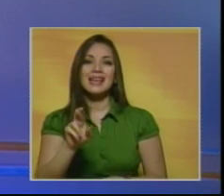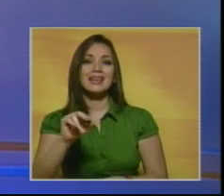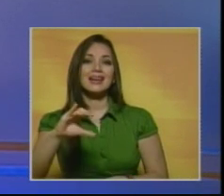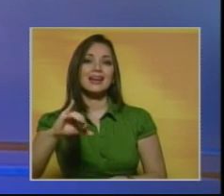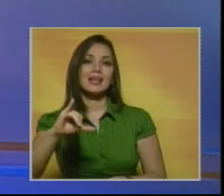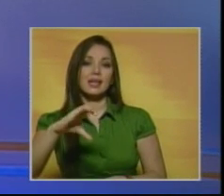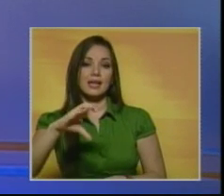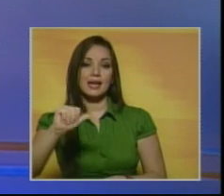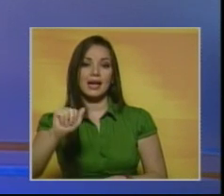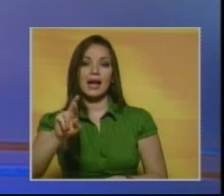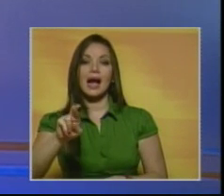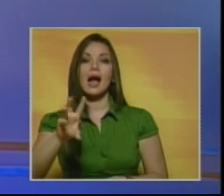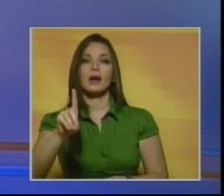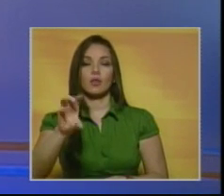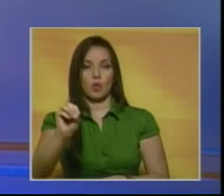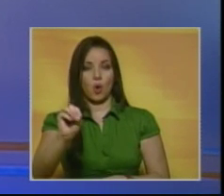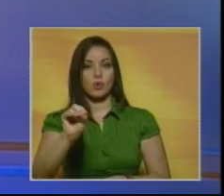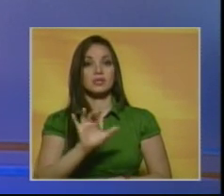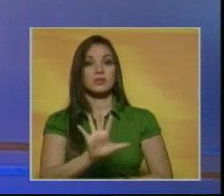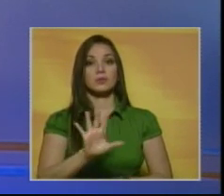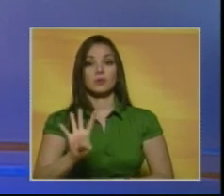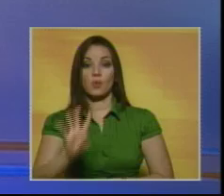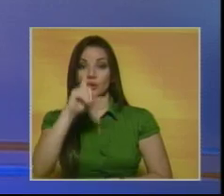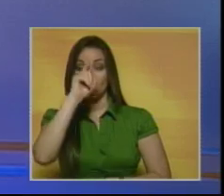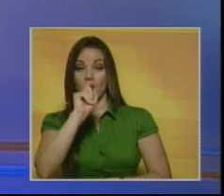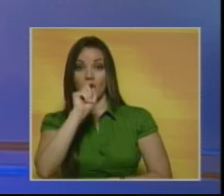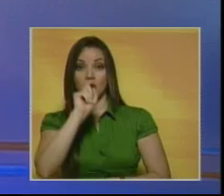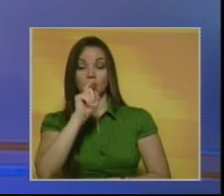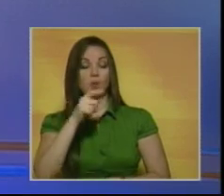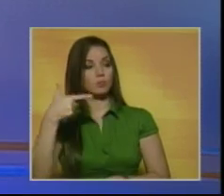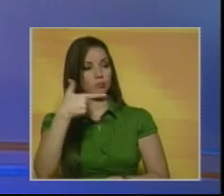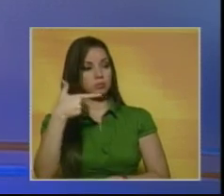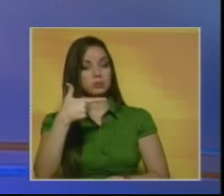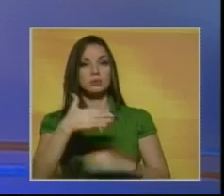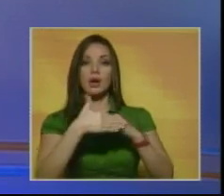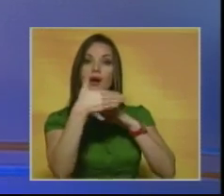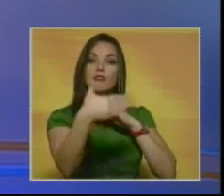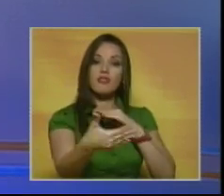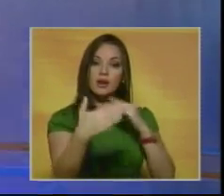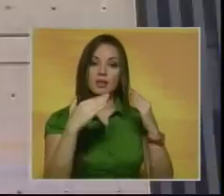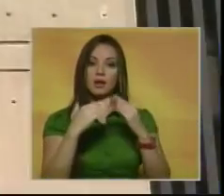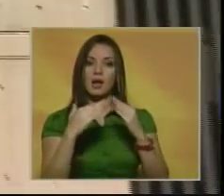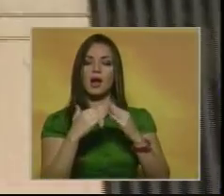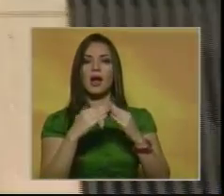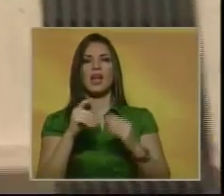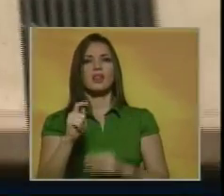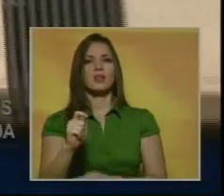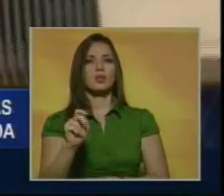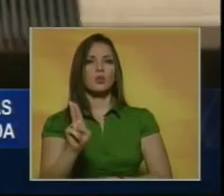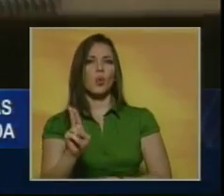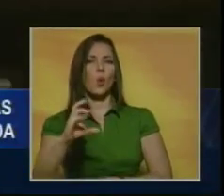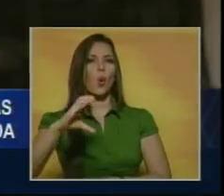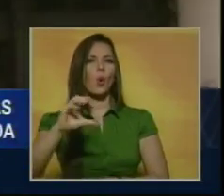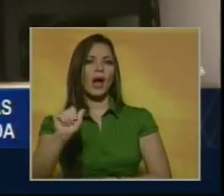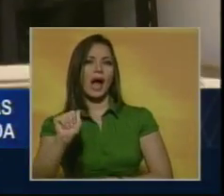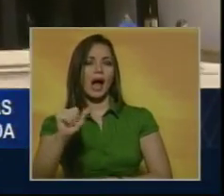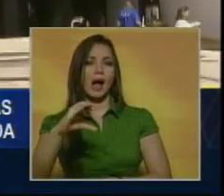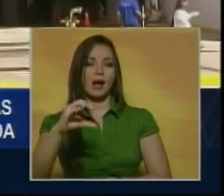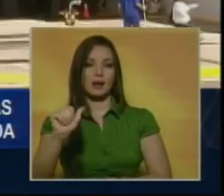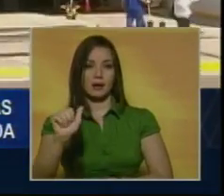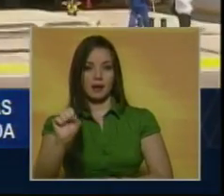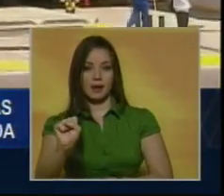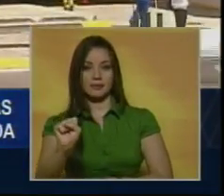de 54 años, ocurrida este domingo frente a su posada, ubicada en Tucacas. El fiscal coordinará a